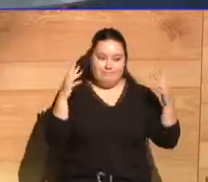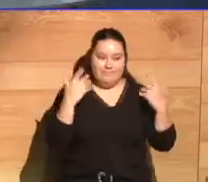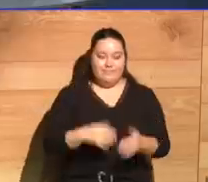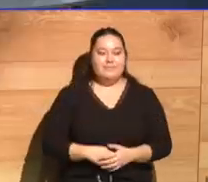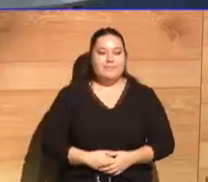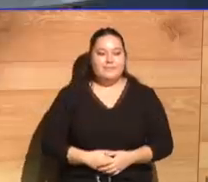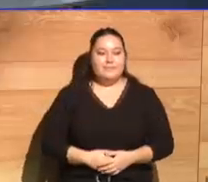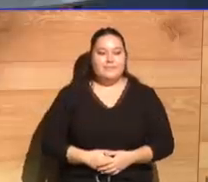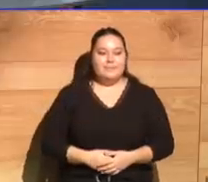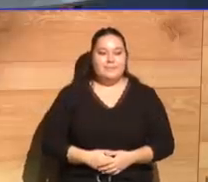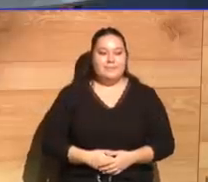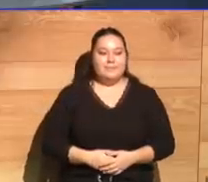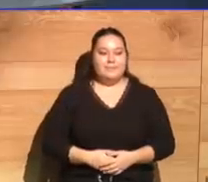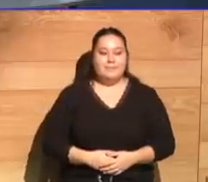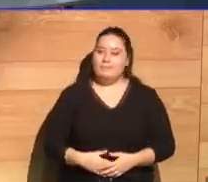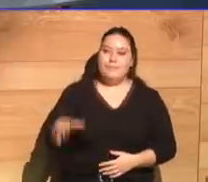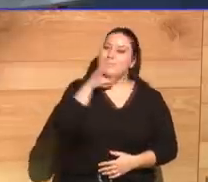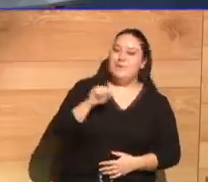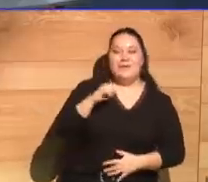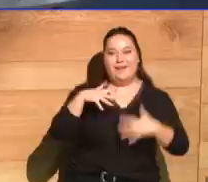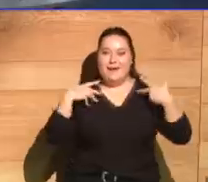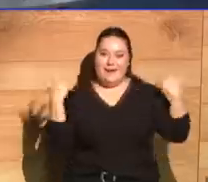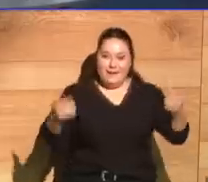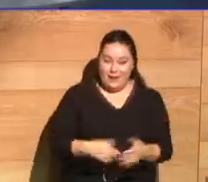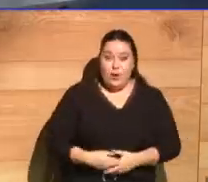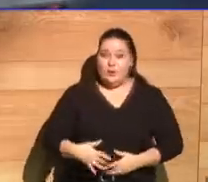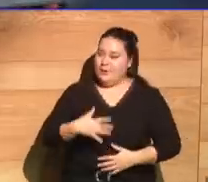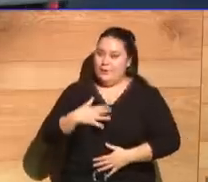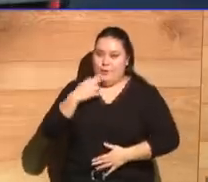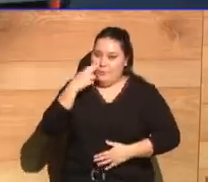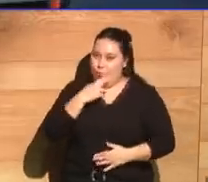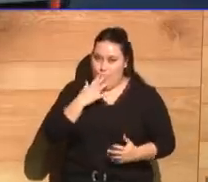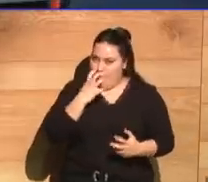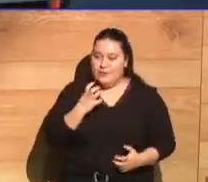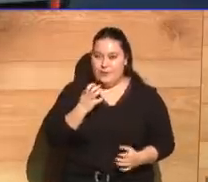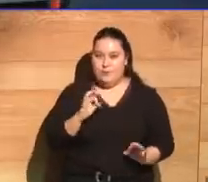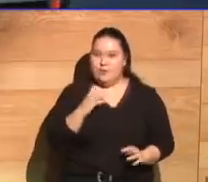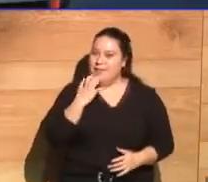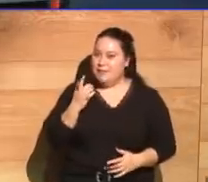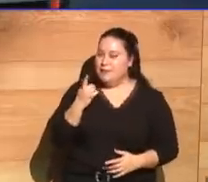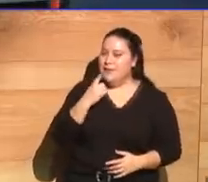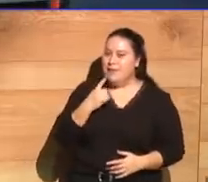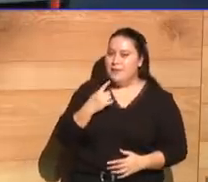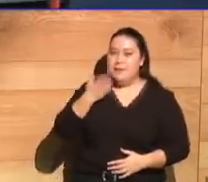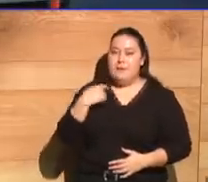¡Oh! ¡Vamos! ¡Qué maravilla, qué alegría verlo! Te lo juro que cuando has dicho y